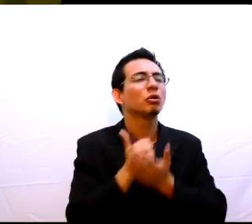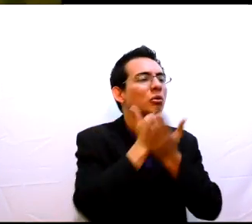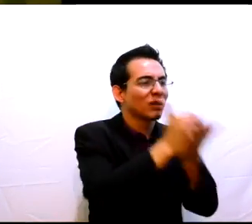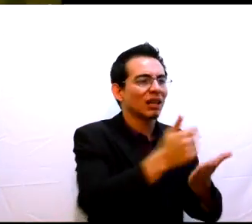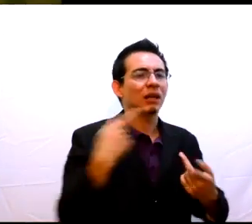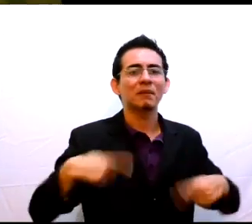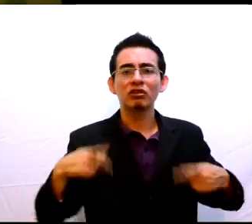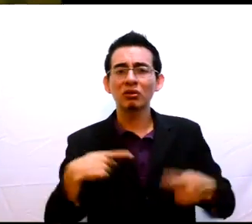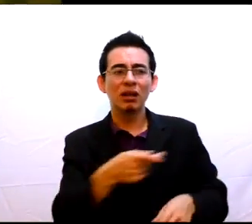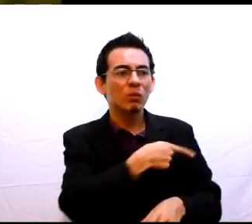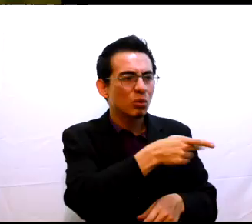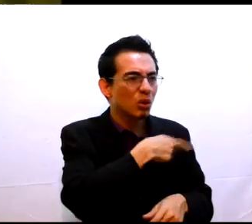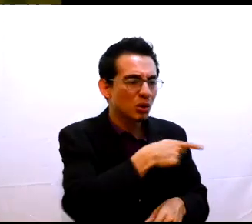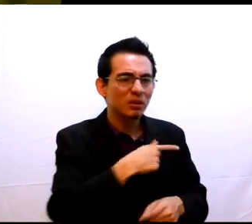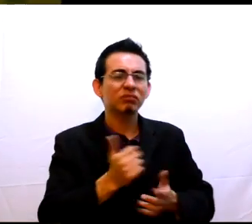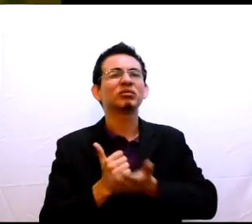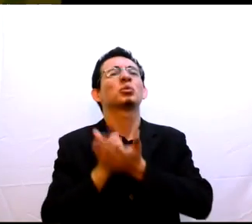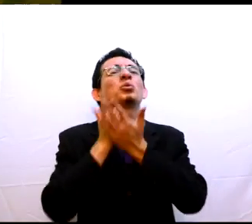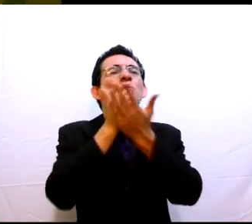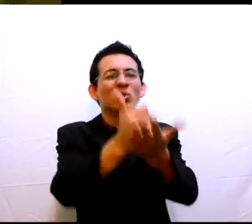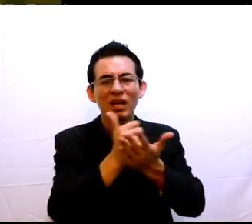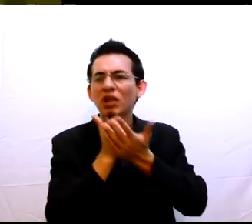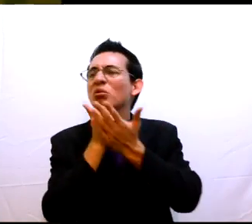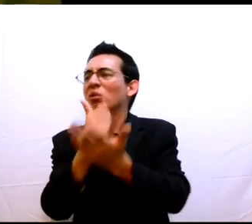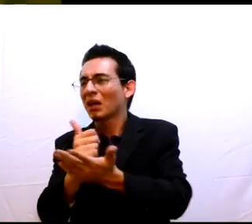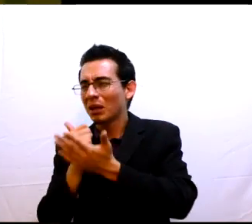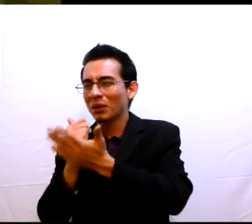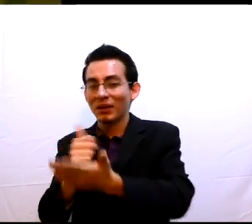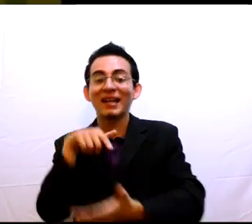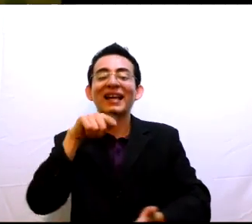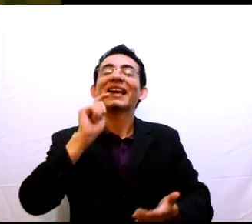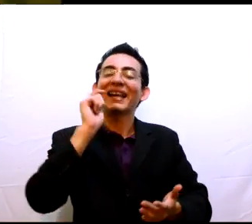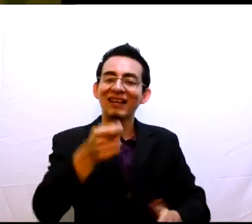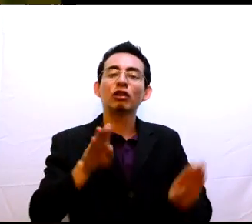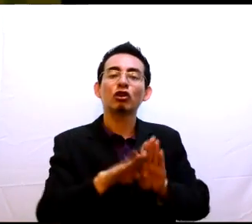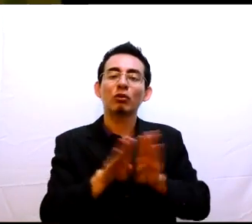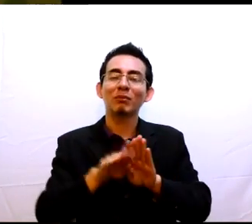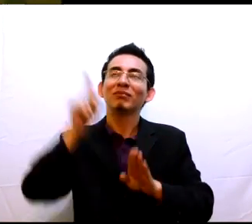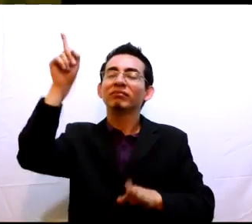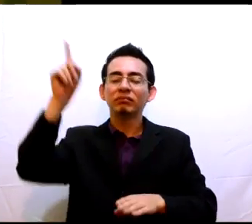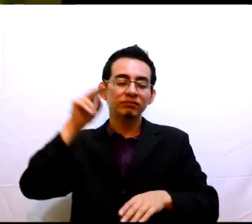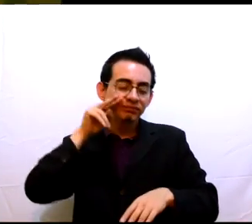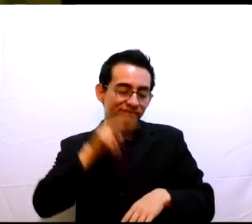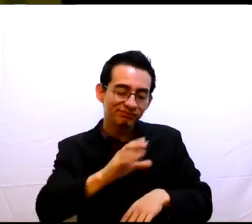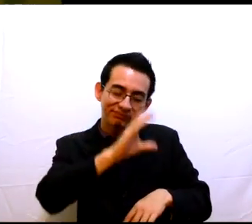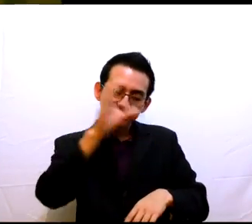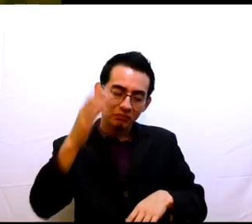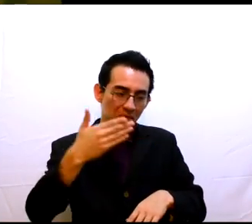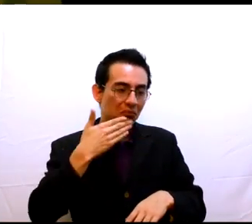está en necesidad estaremos haciendo tesoros en el cielo donde seremos recibidos